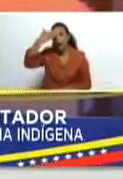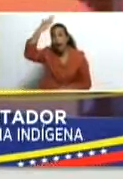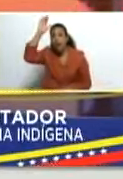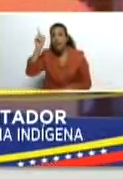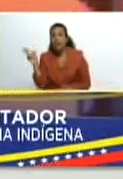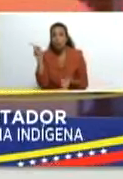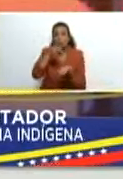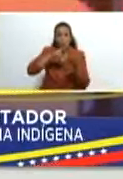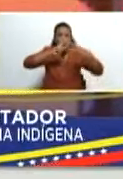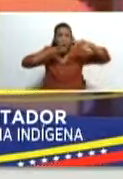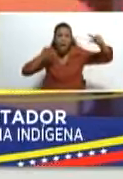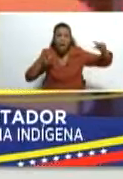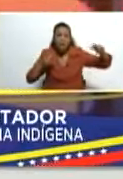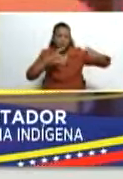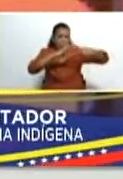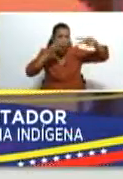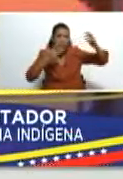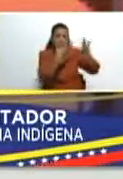árabes. ¿Ah?